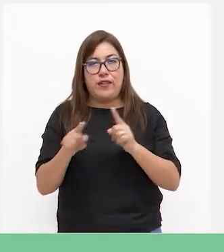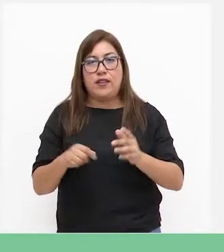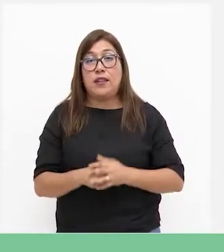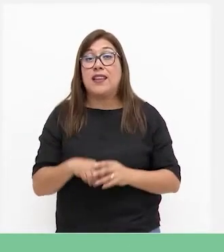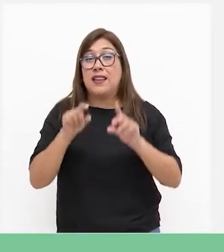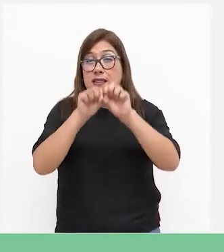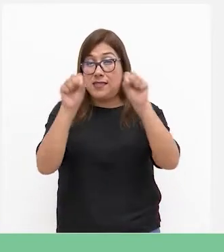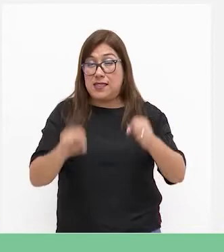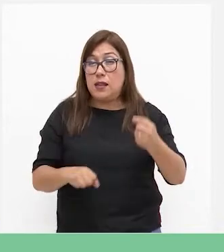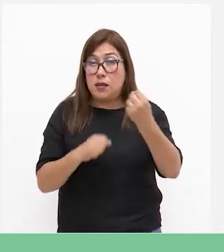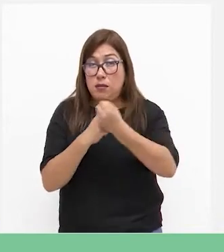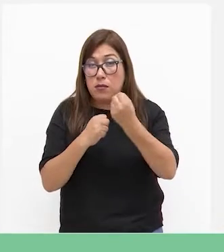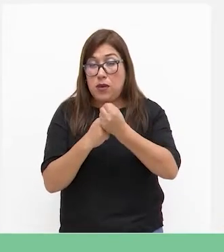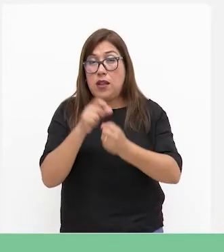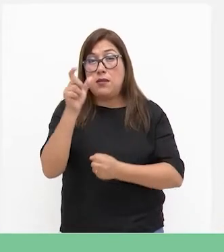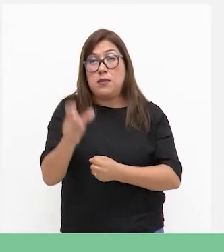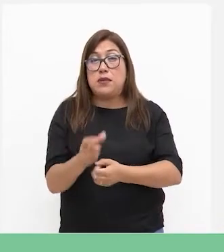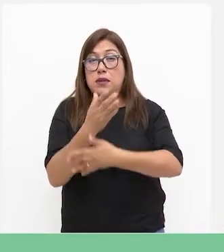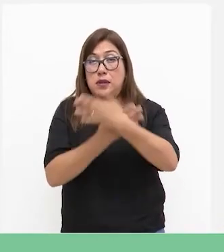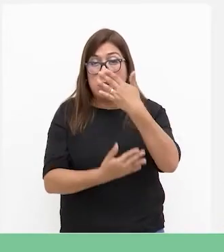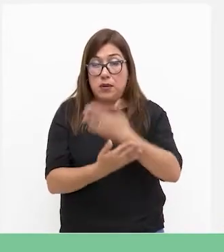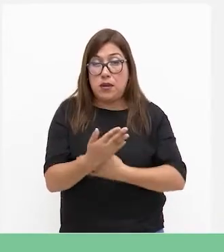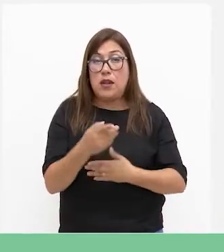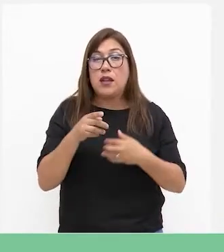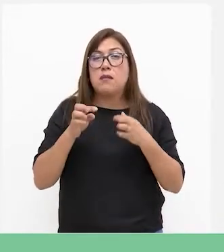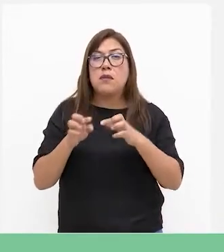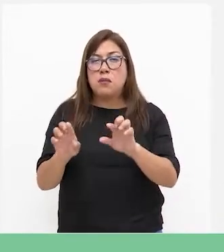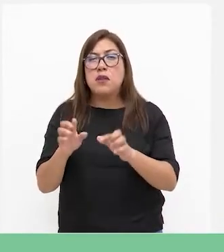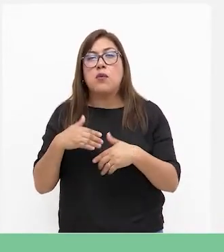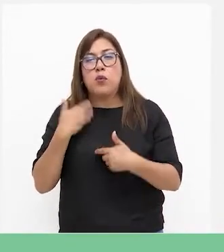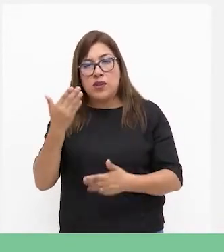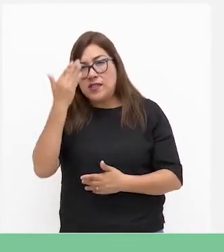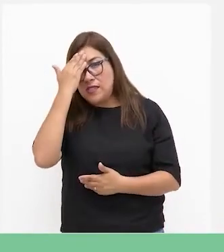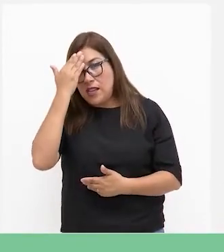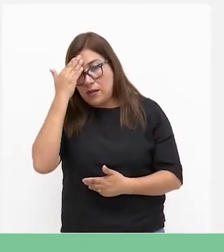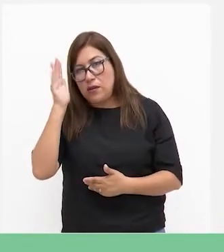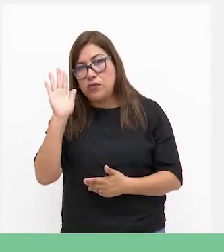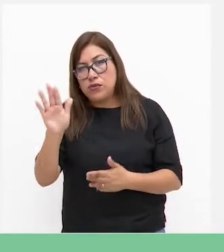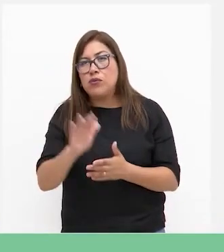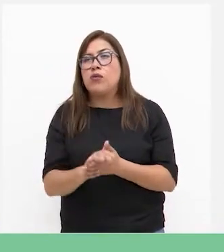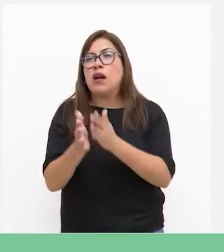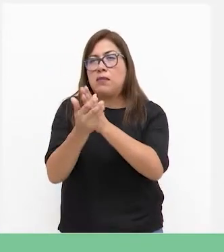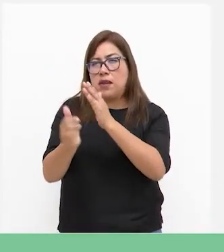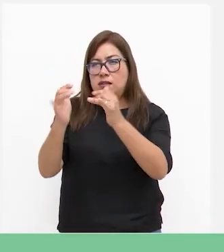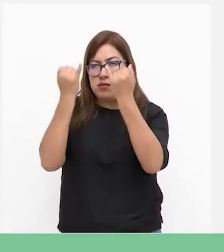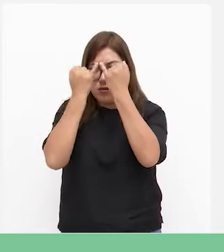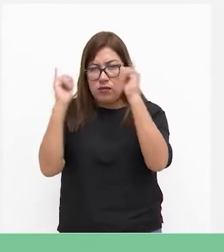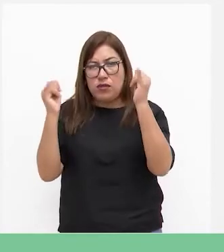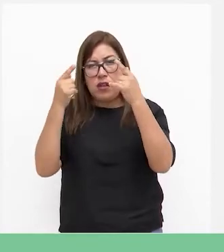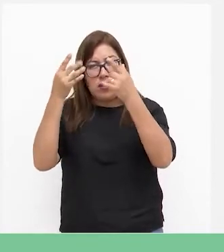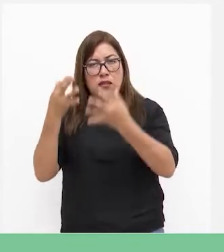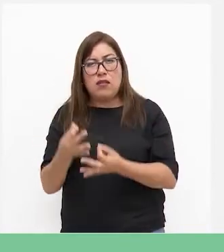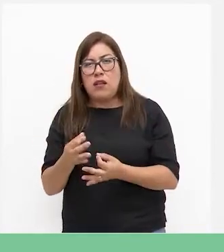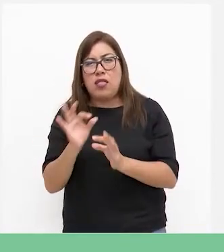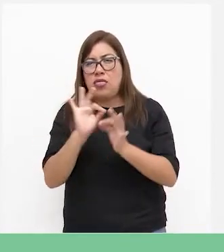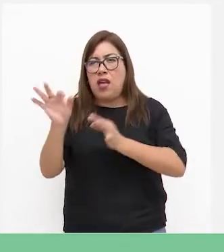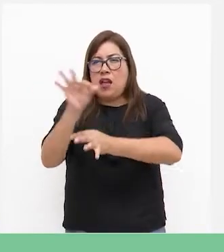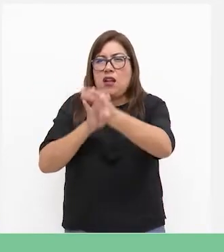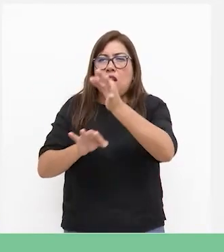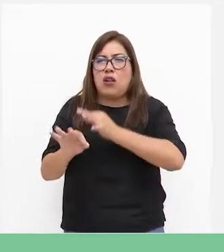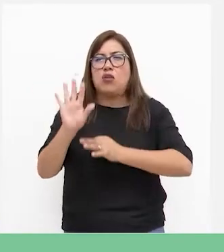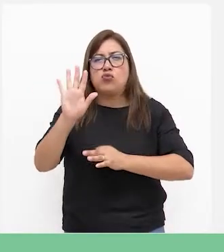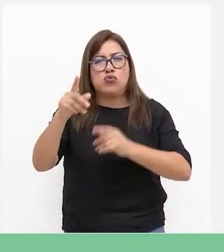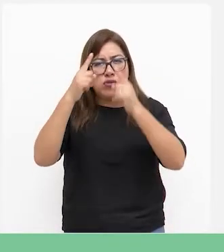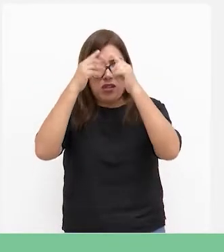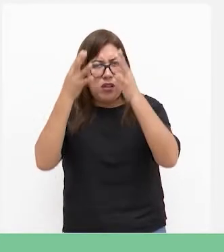de apoyos de una persona con discapacidad permite el reconocimiento de su capacidad jurídica, de modo que nadie sustituya